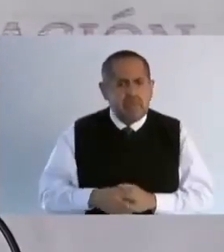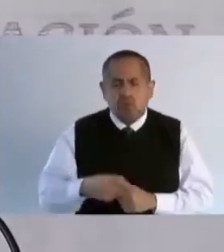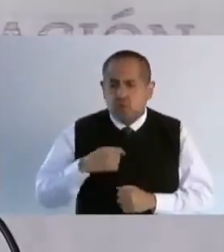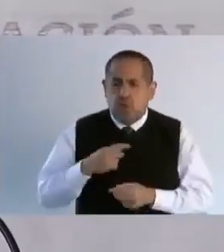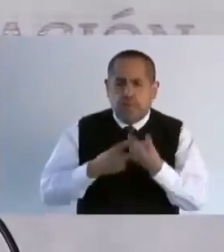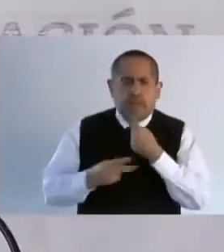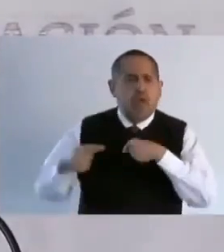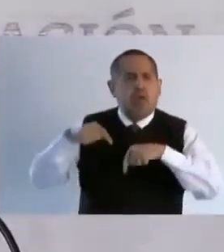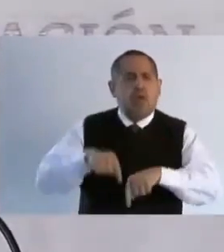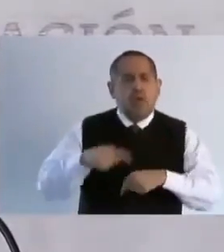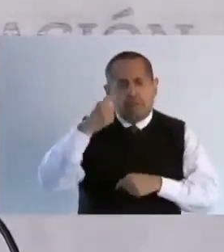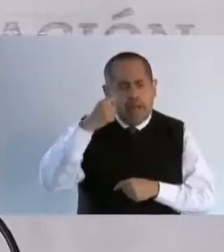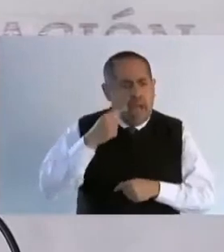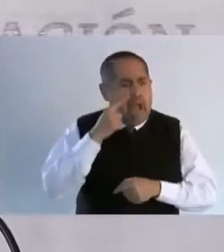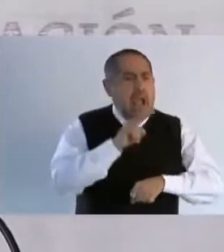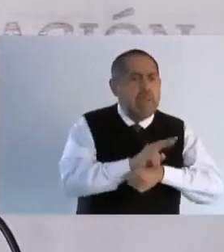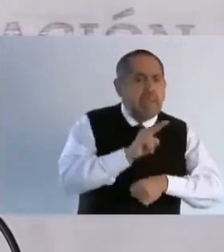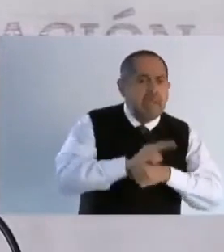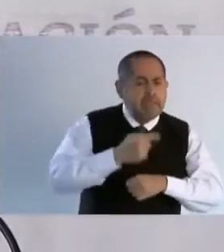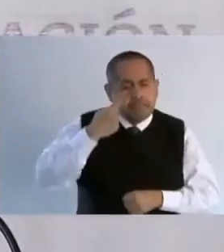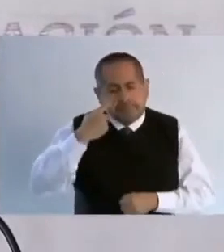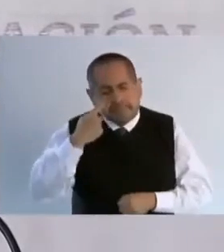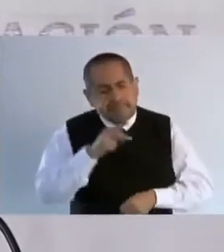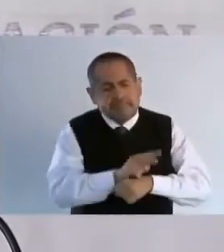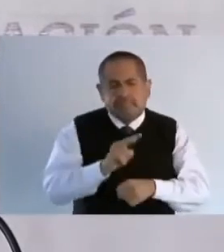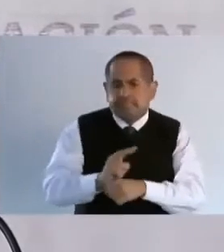pues a supervisar